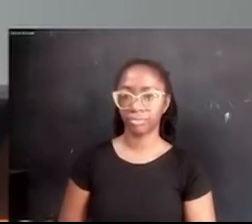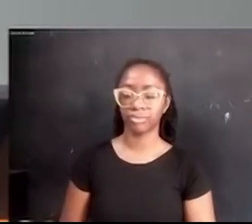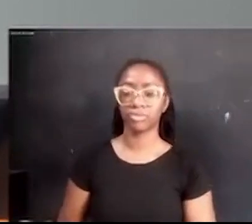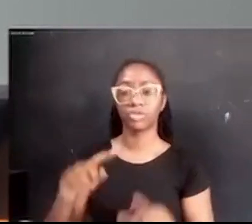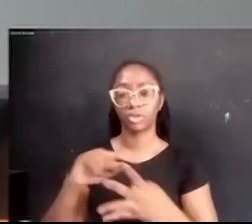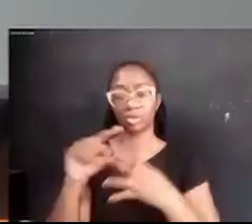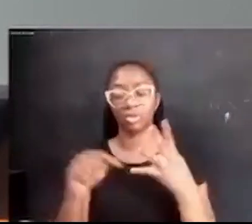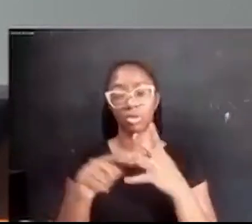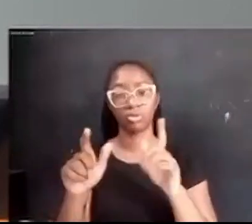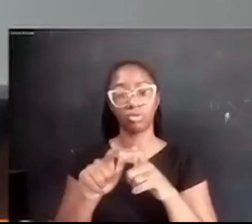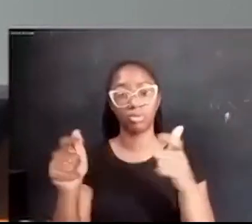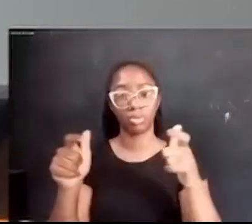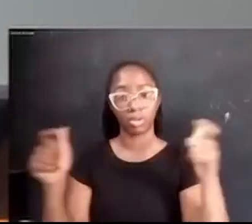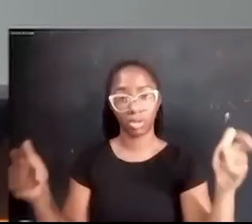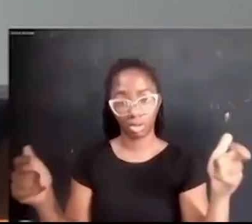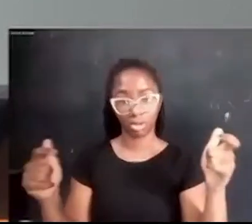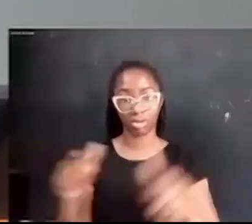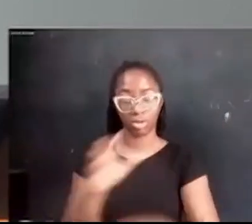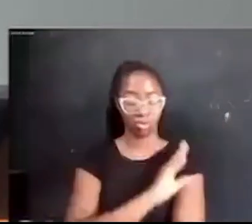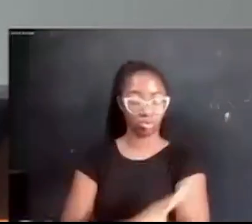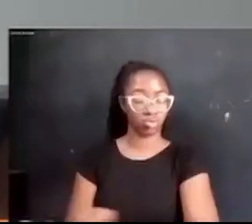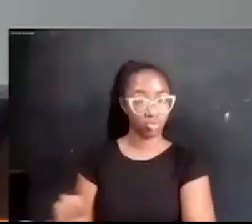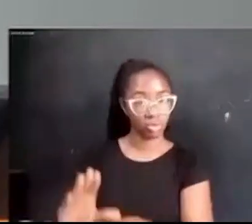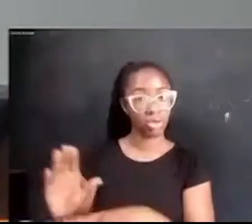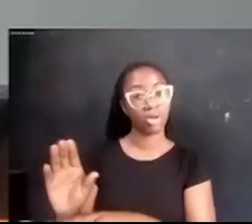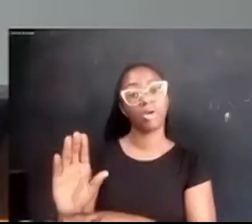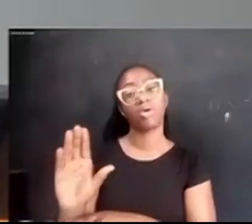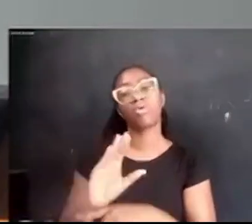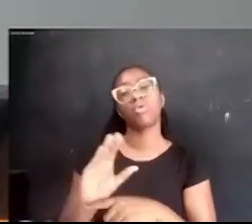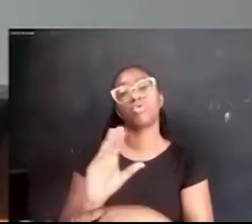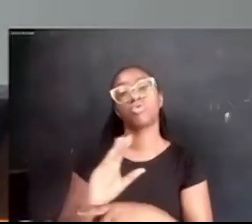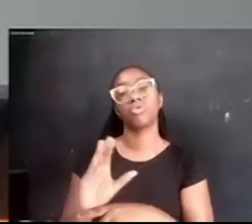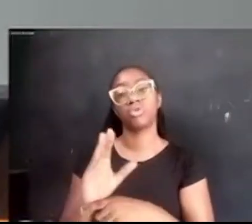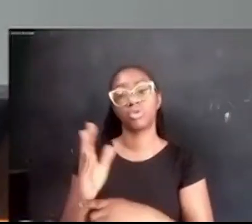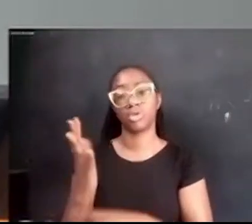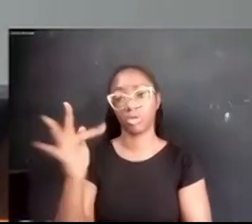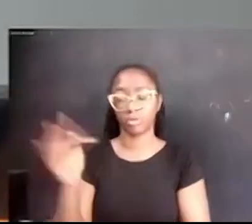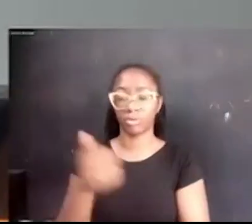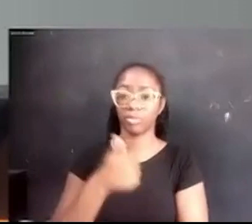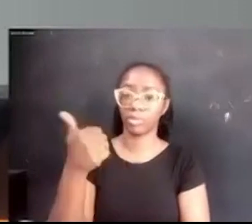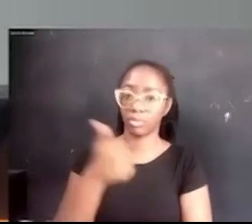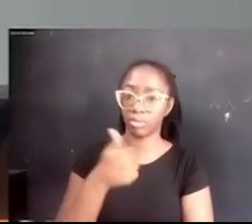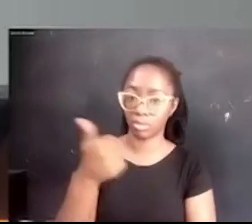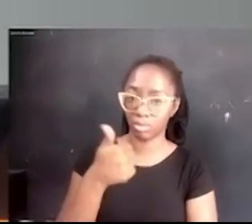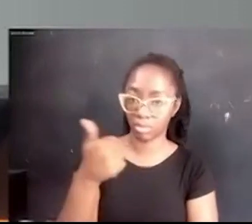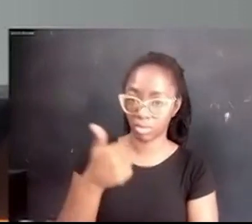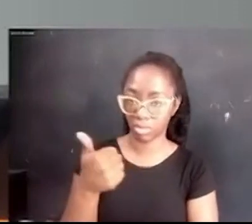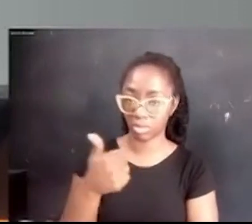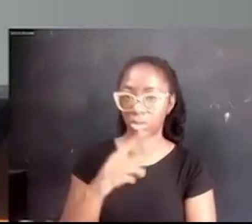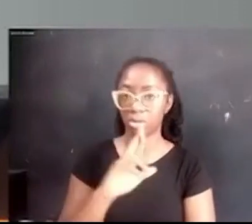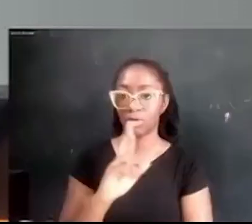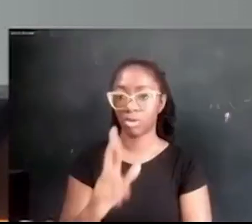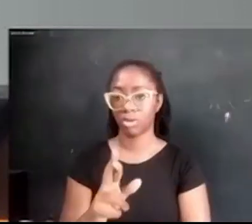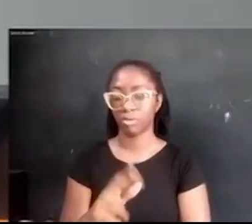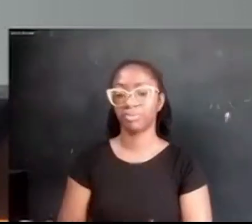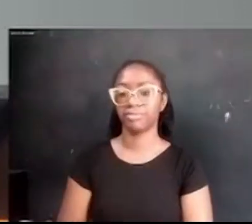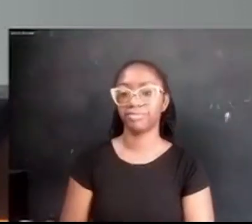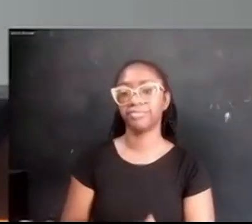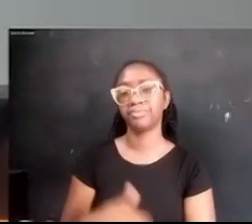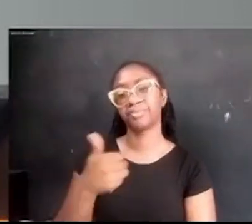cultura constitucional francesa. Primero, un constitucionalismo de alta energía. Segundo,